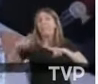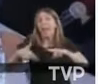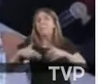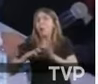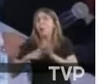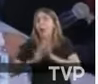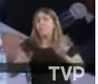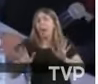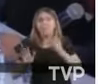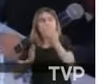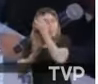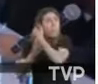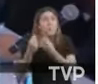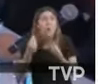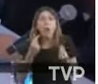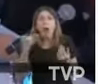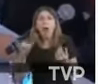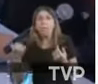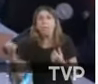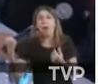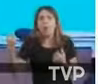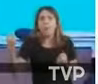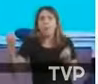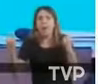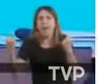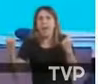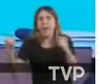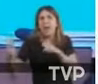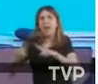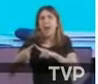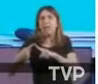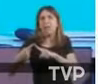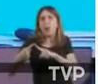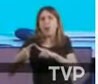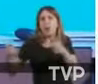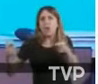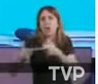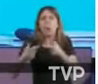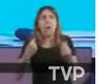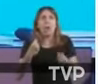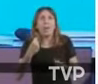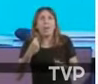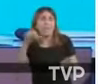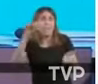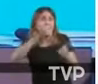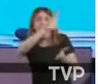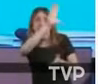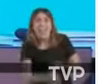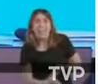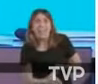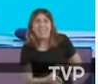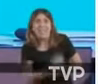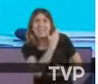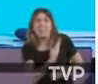justamente porque hay relaciones de poder que son, para una nación que acude al Fondo Monetario Internacional, adversas. Las